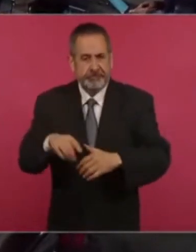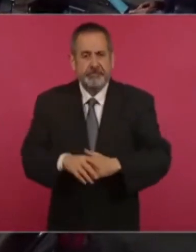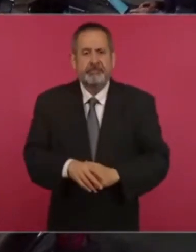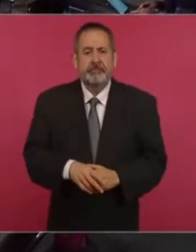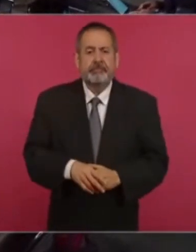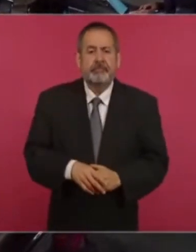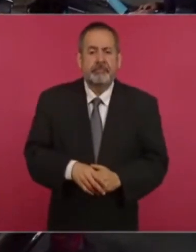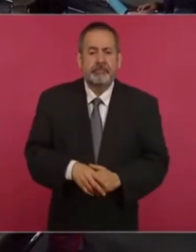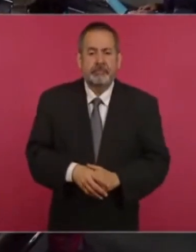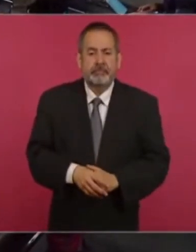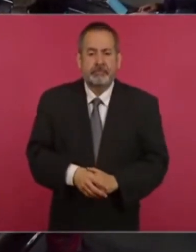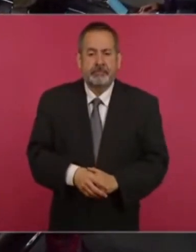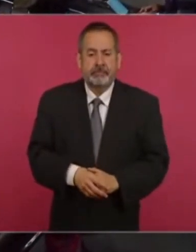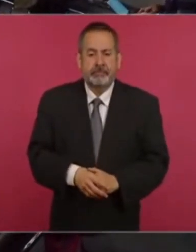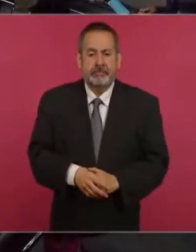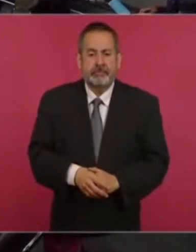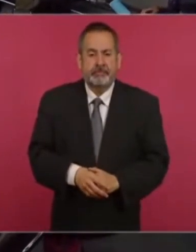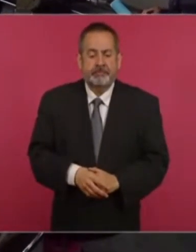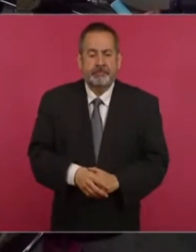El que está